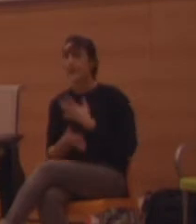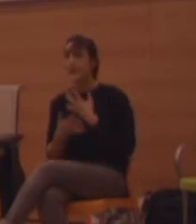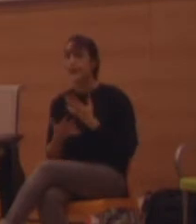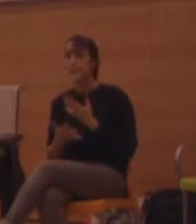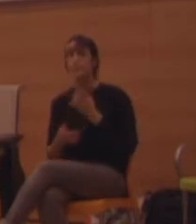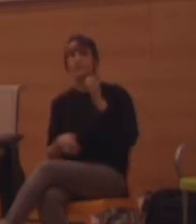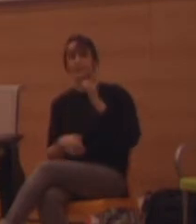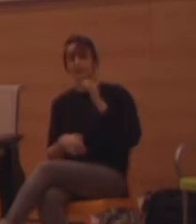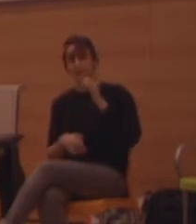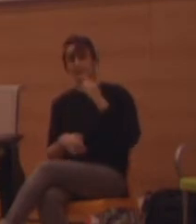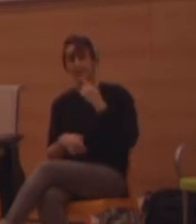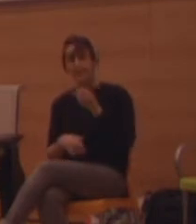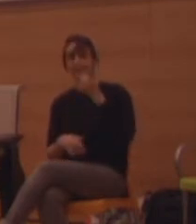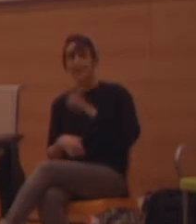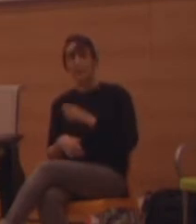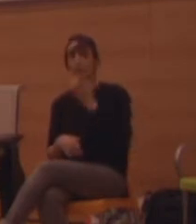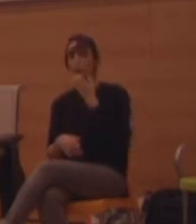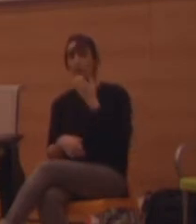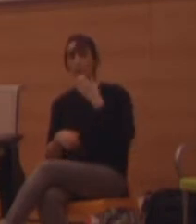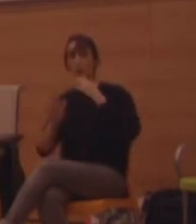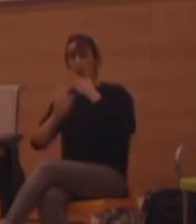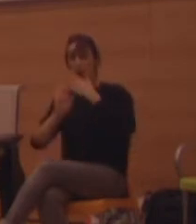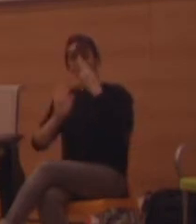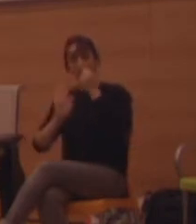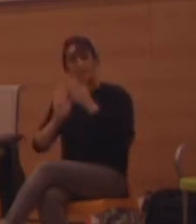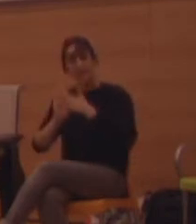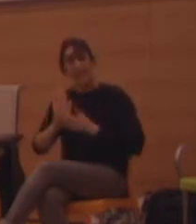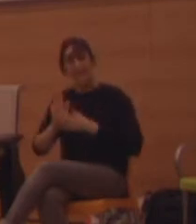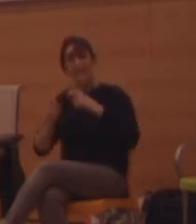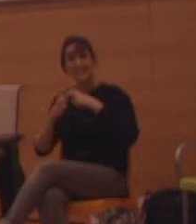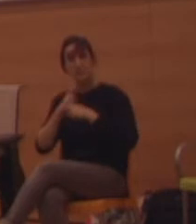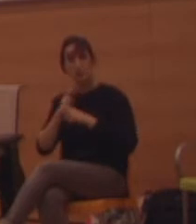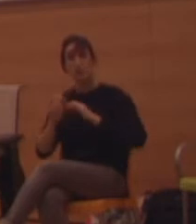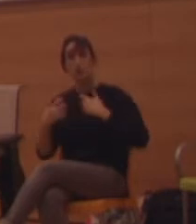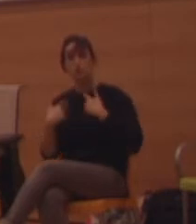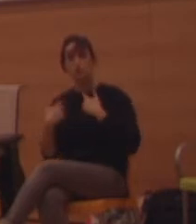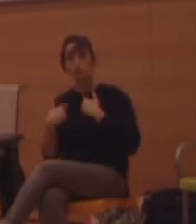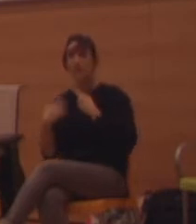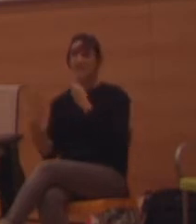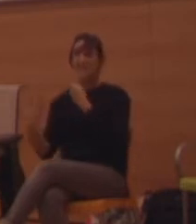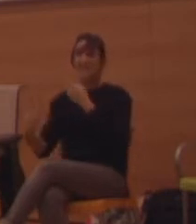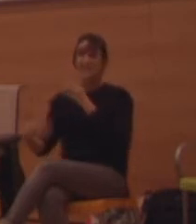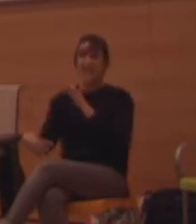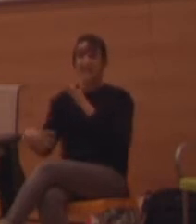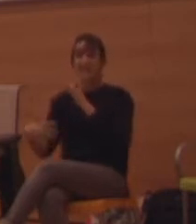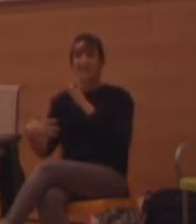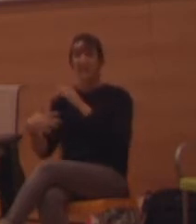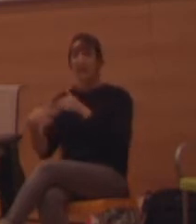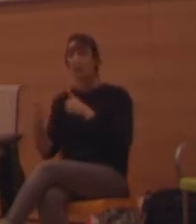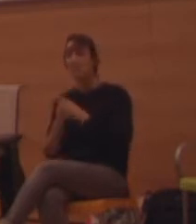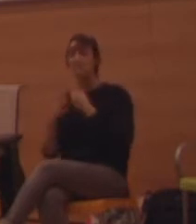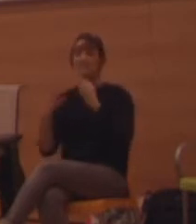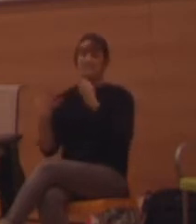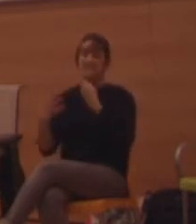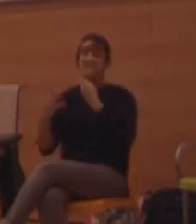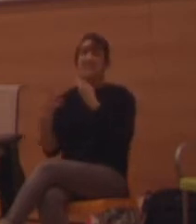También hay que decir que, aunque tengamos lesiones en los pies, no todas las lesiones están infectadas, sino que es alrededor del entre el 60 y el